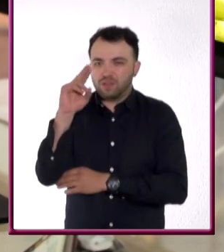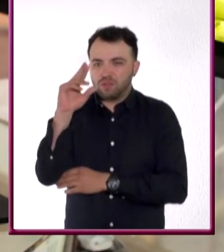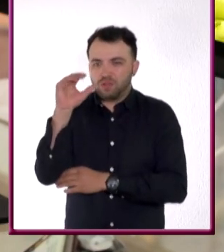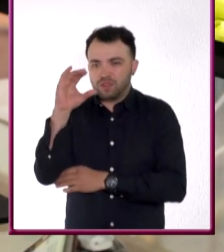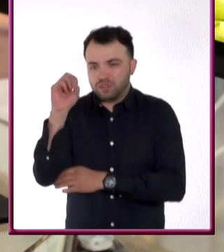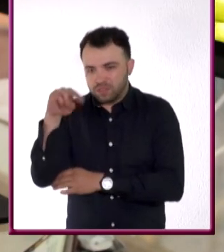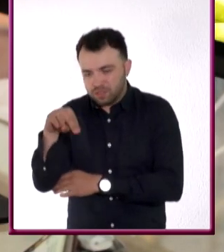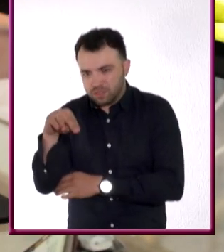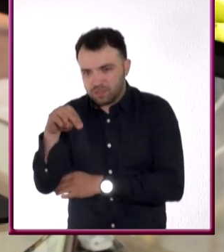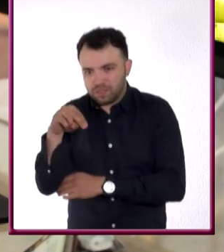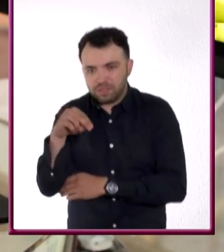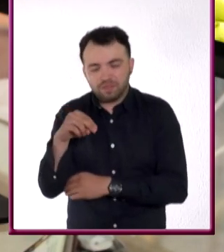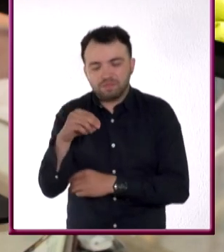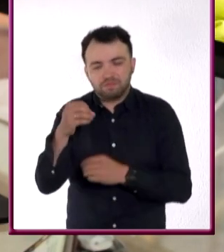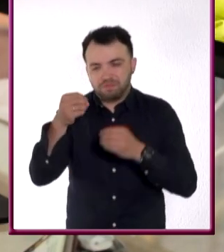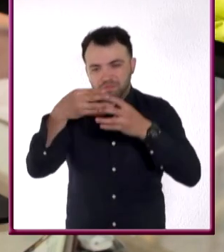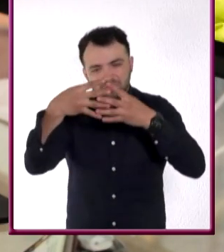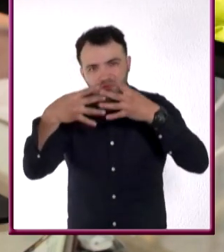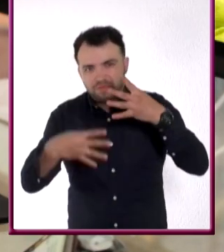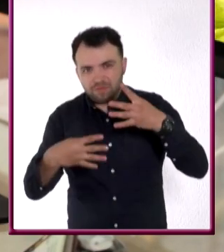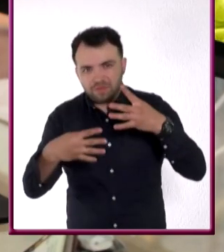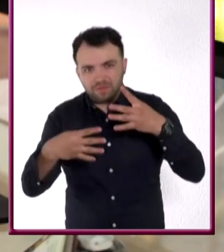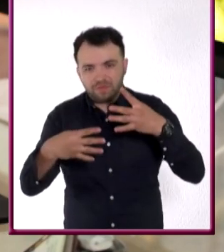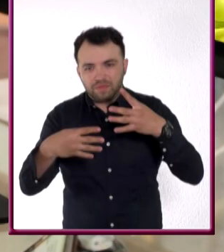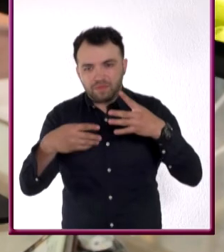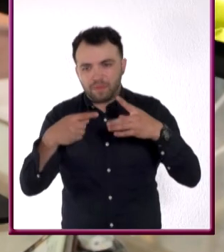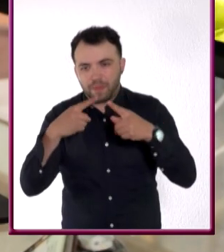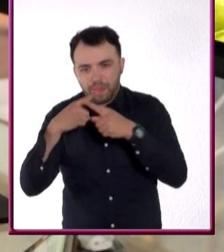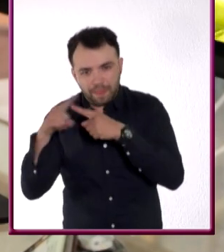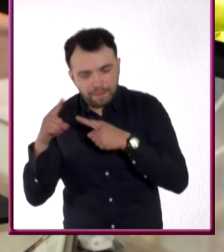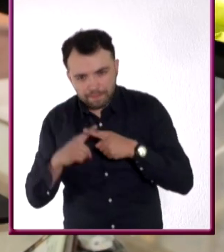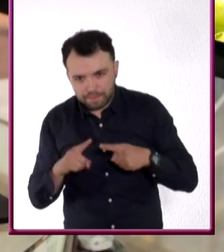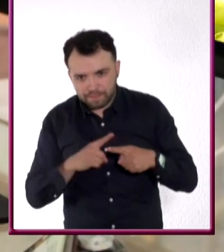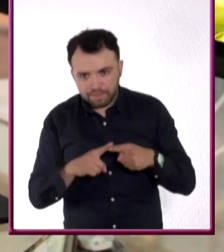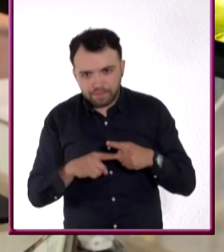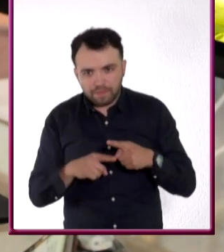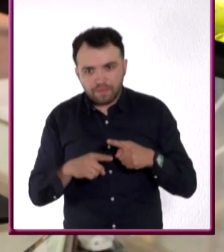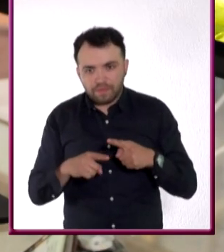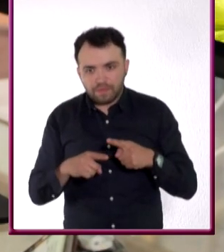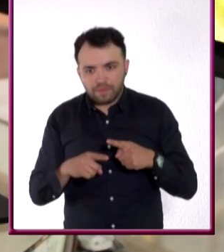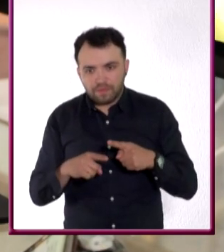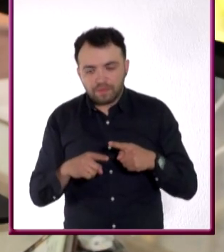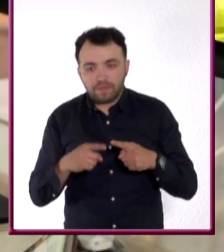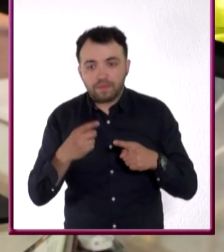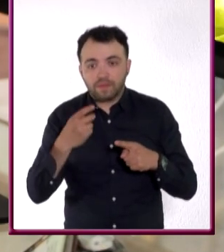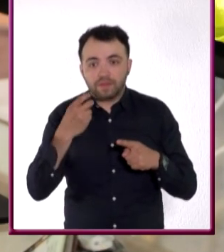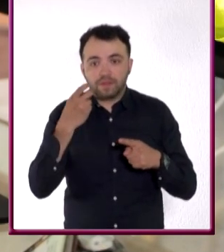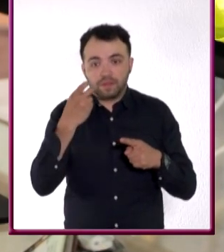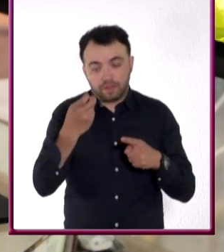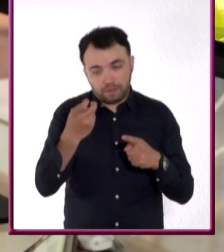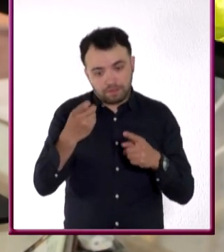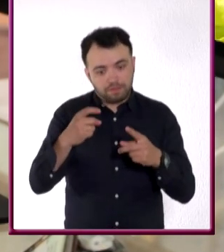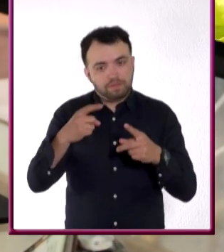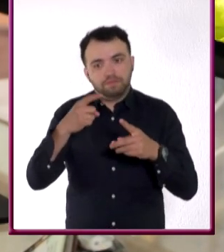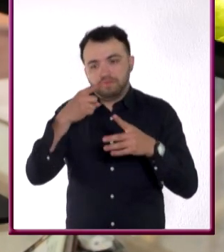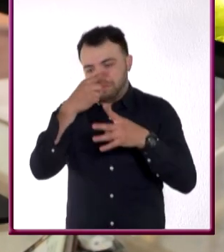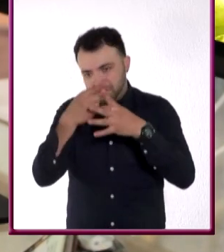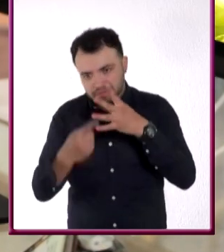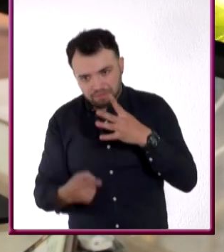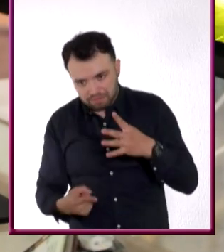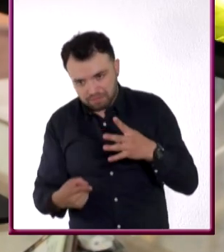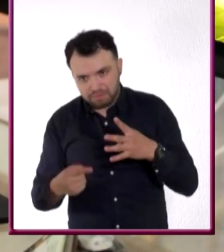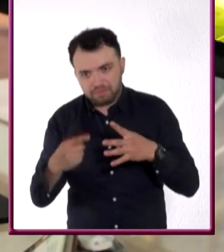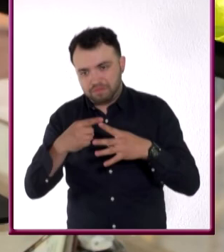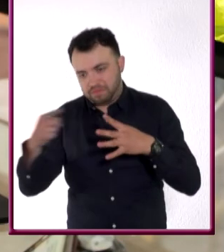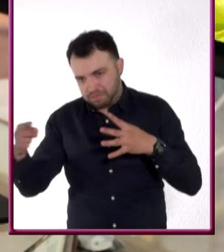utilizando precisamente derivadas, porque nos interesa estudiar el cambio de las distintas variables y eso es lo que son las derivadas.